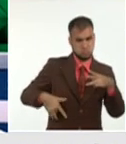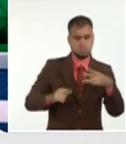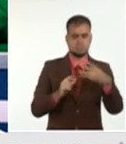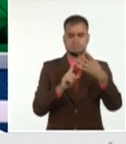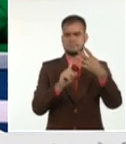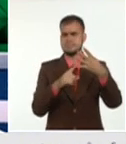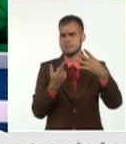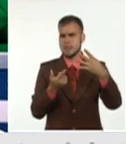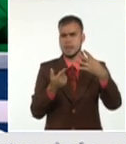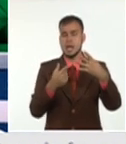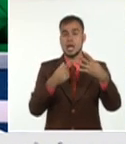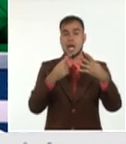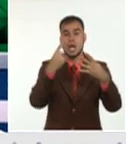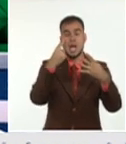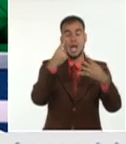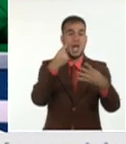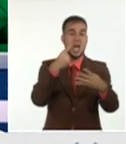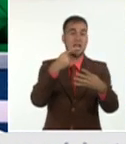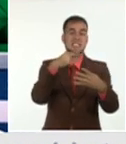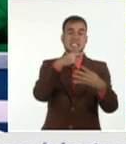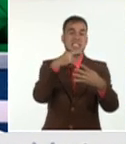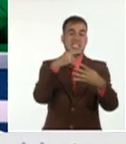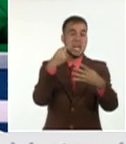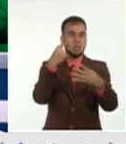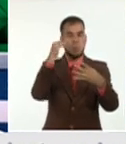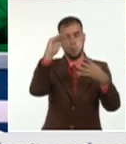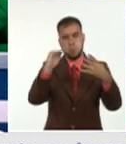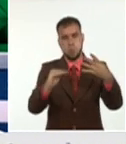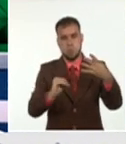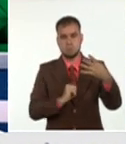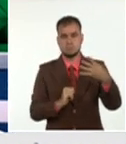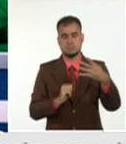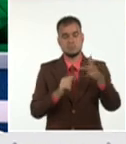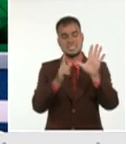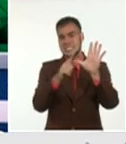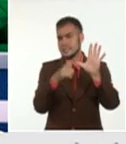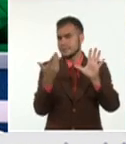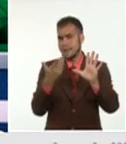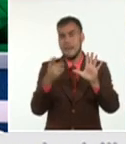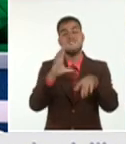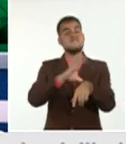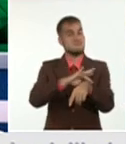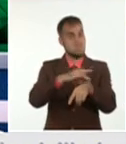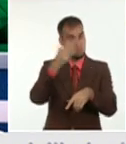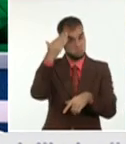y demencia senil. Extremadamente vulnerable este paciente.